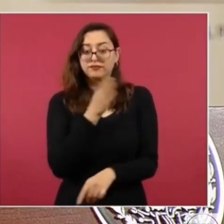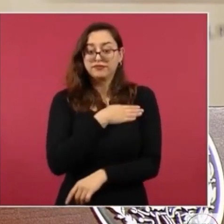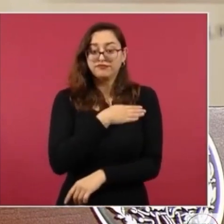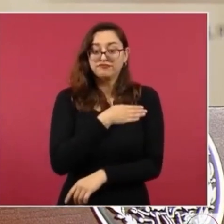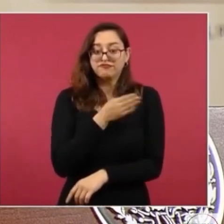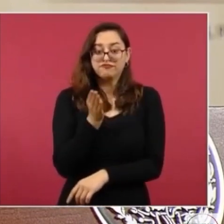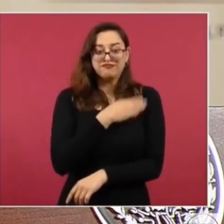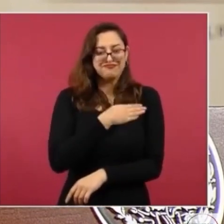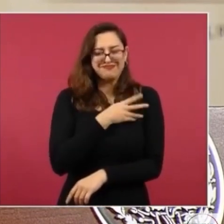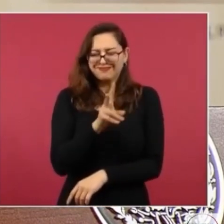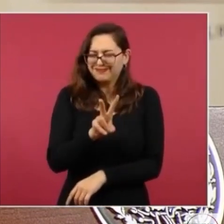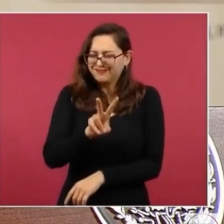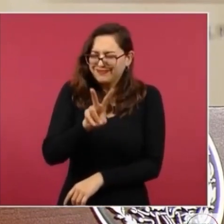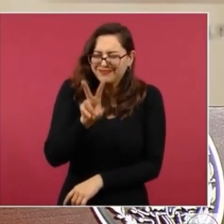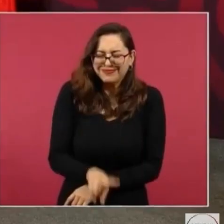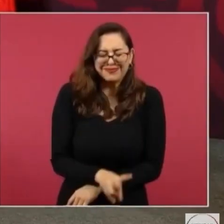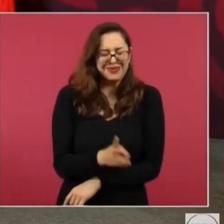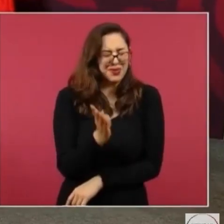un santo